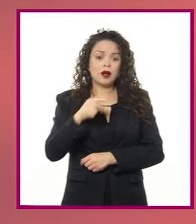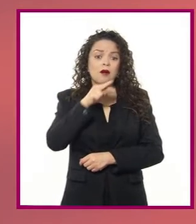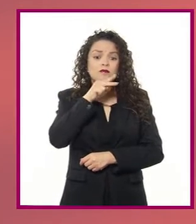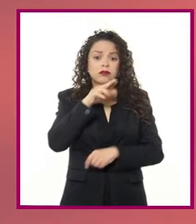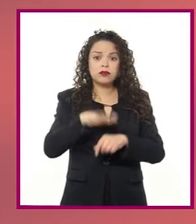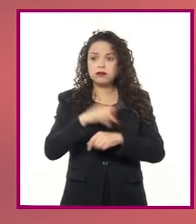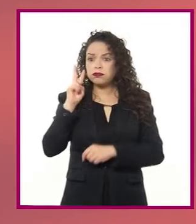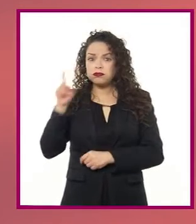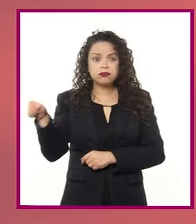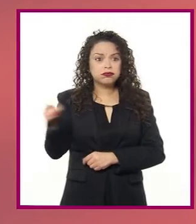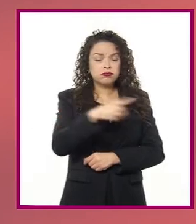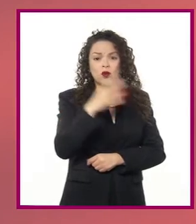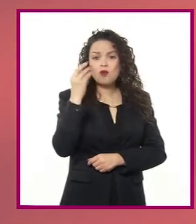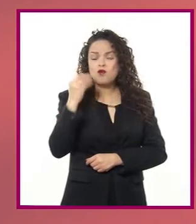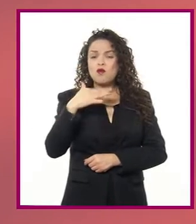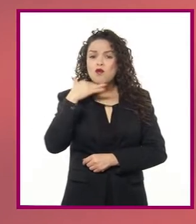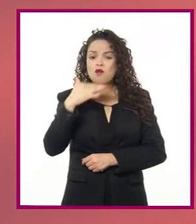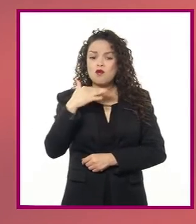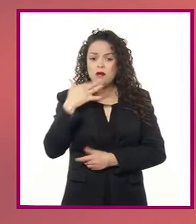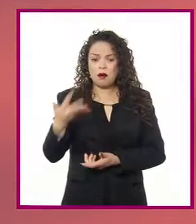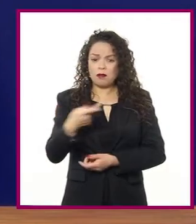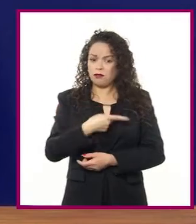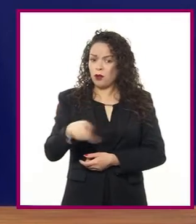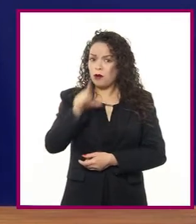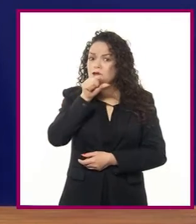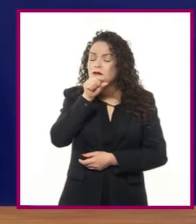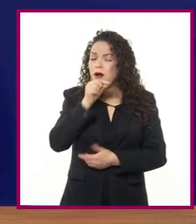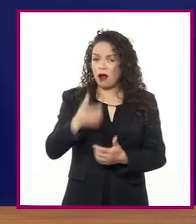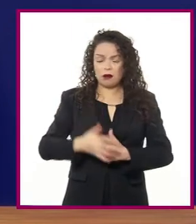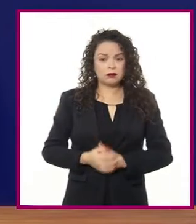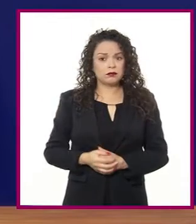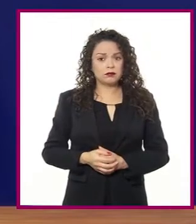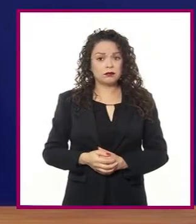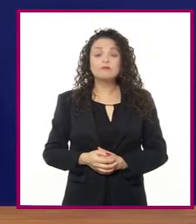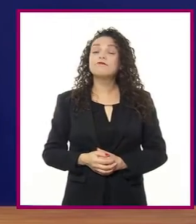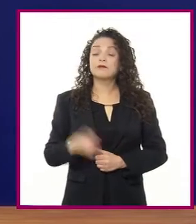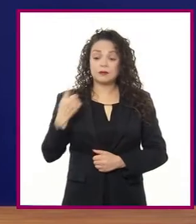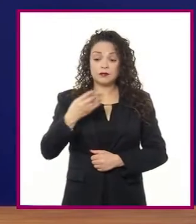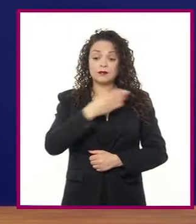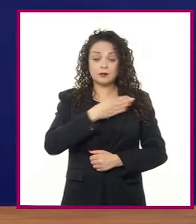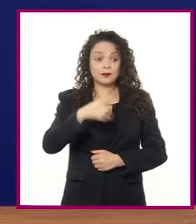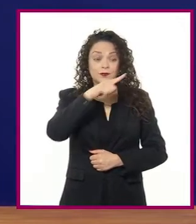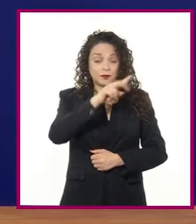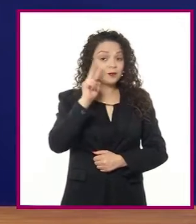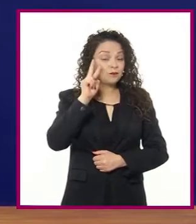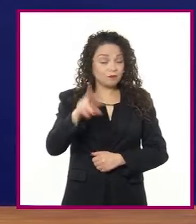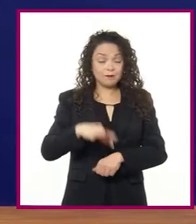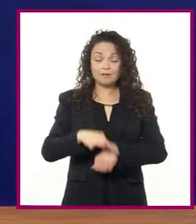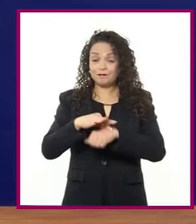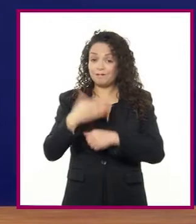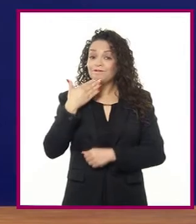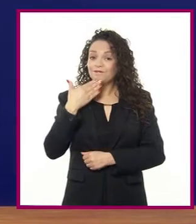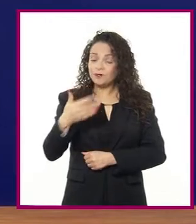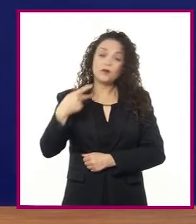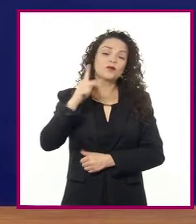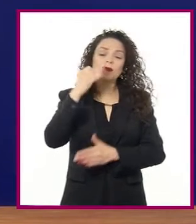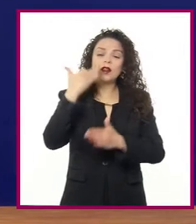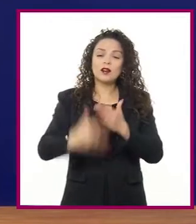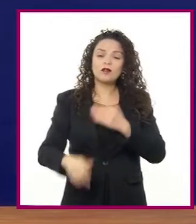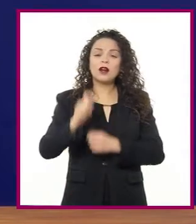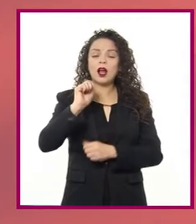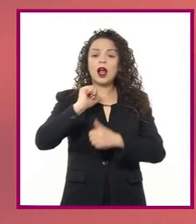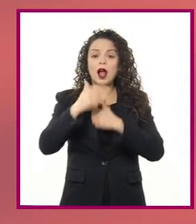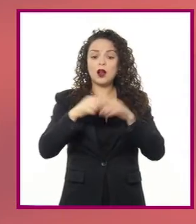tanta contaminación. Ay, pobre pajarito. Buena observación, pero falta un elemento importante que